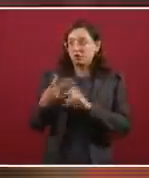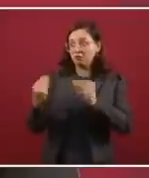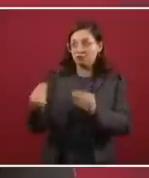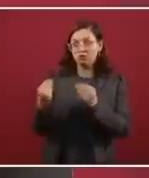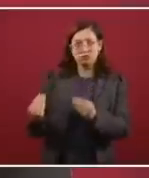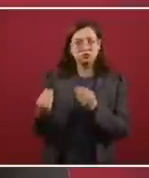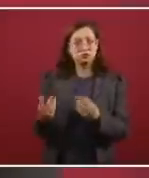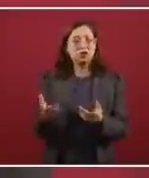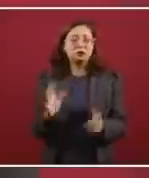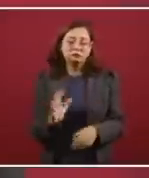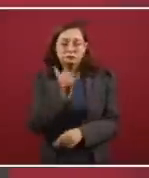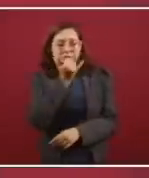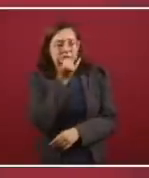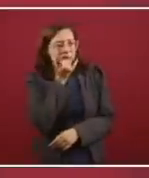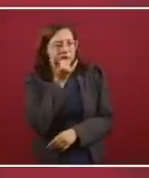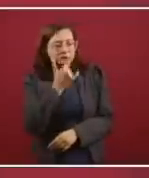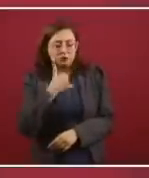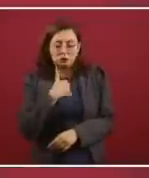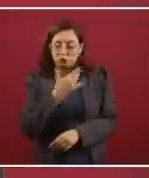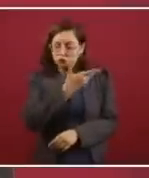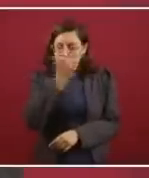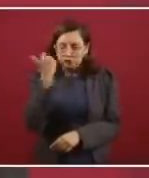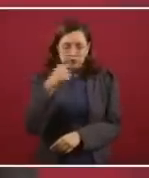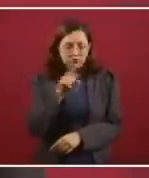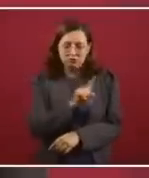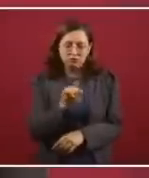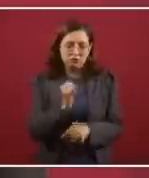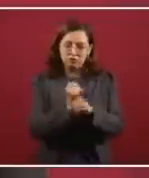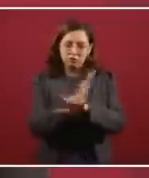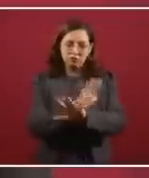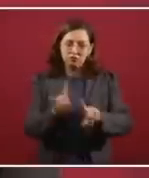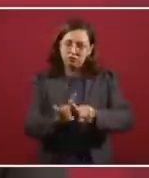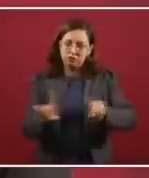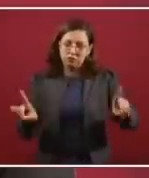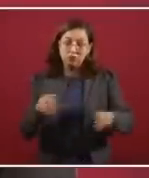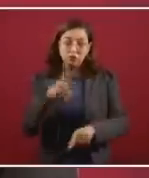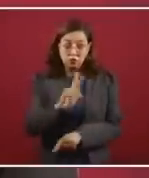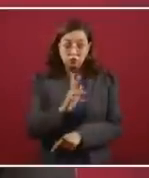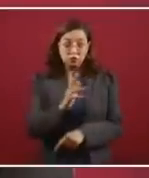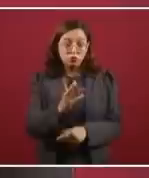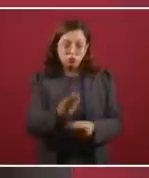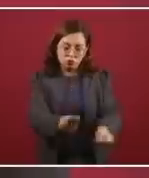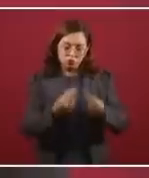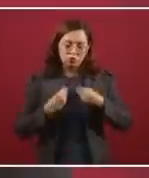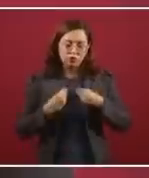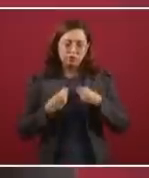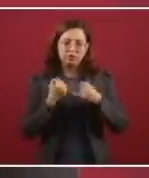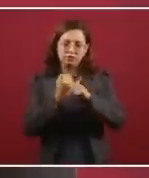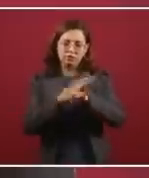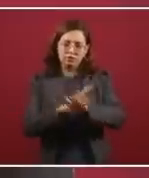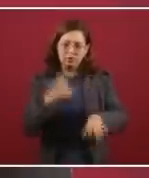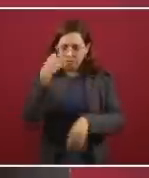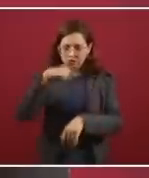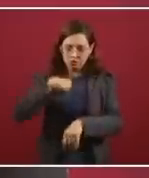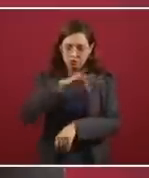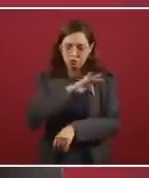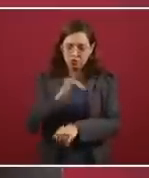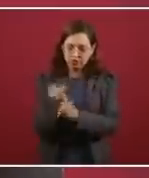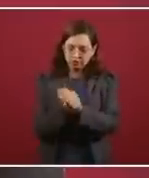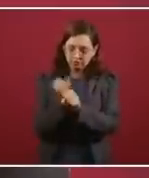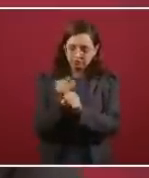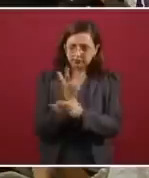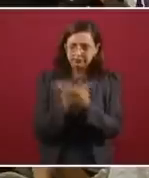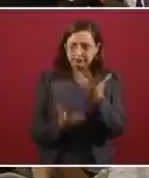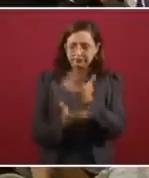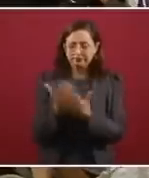de secuestro, con todo respeto, hasta donde tengo información. Pero si tú tienes otra información, por favor, me la compartes y entonces tomamos una acción.